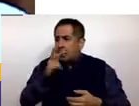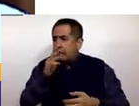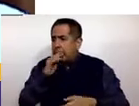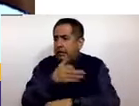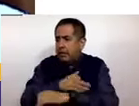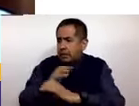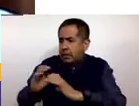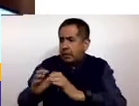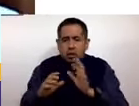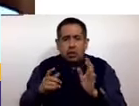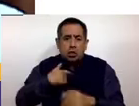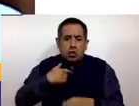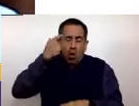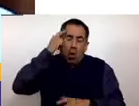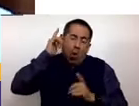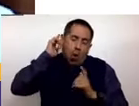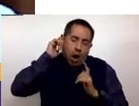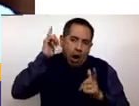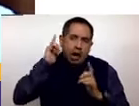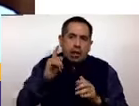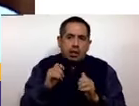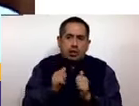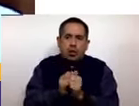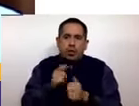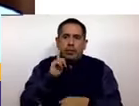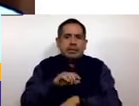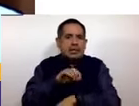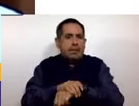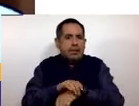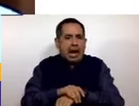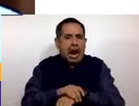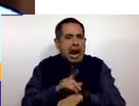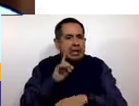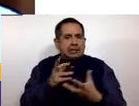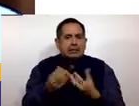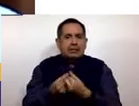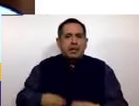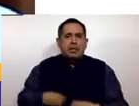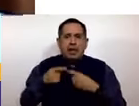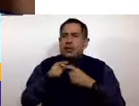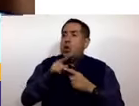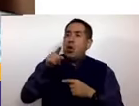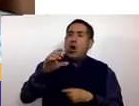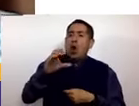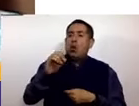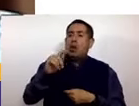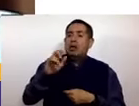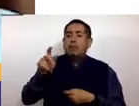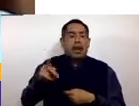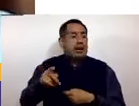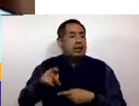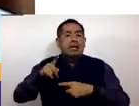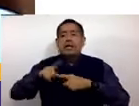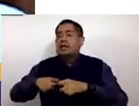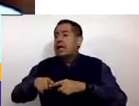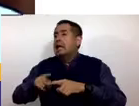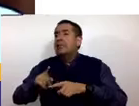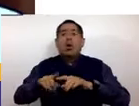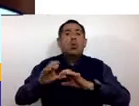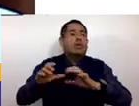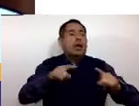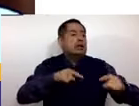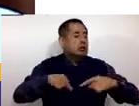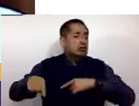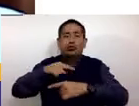sí me veo, espero, viviendo con mis amigas en Coatepec, en una casa, repartiéndonos las labores domésticas,